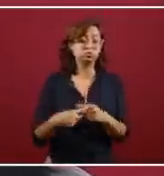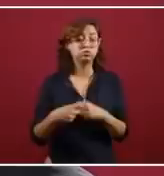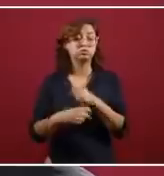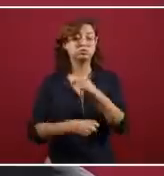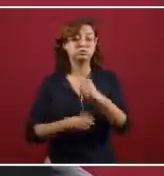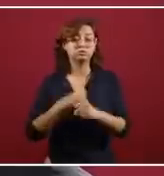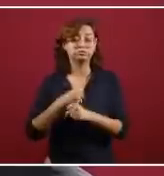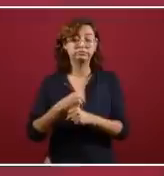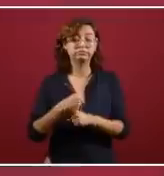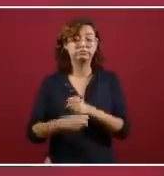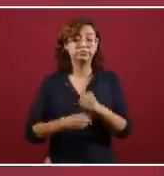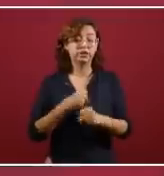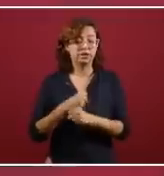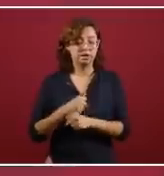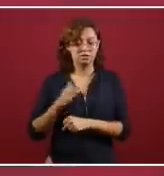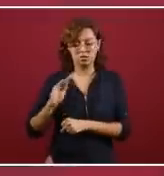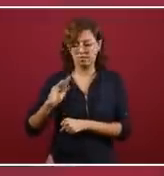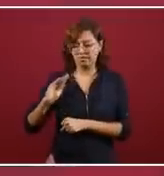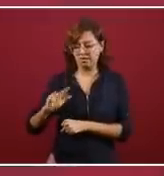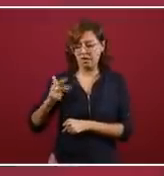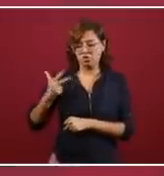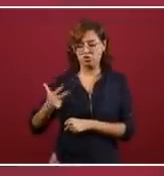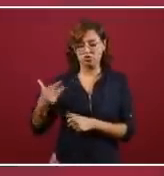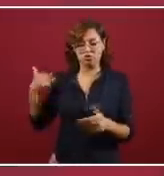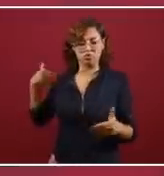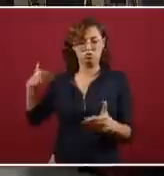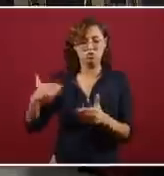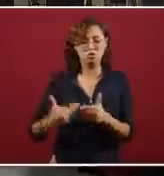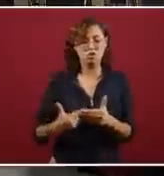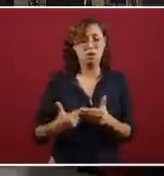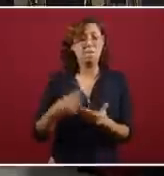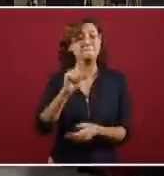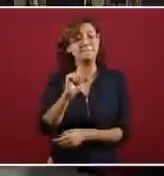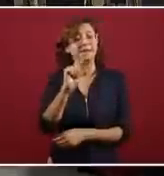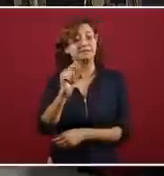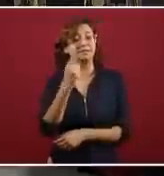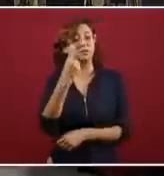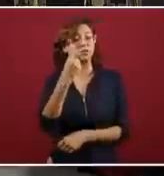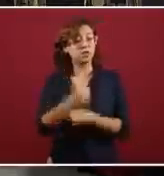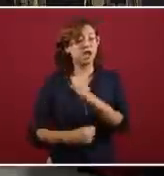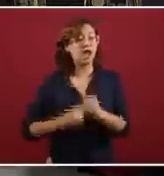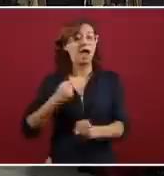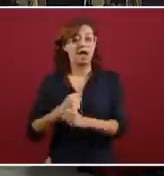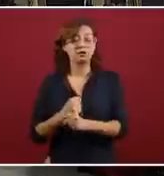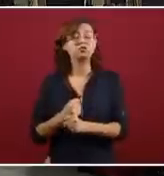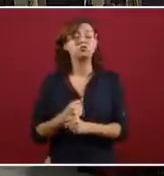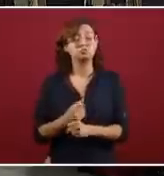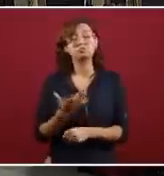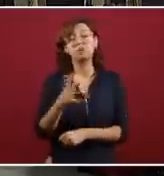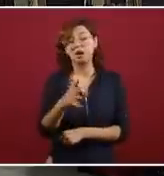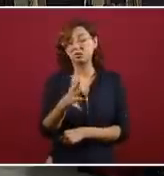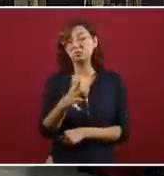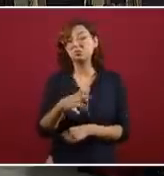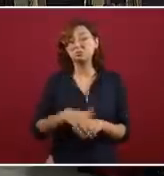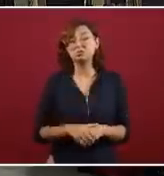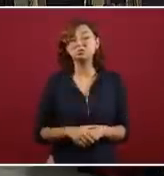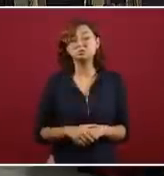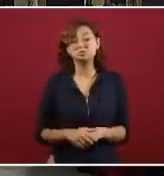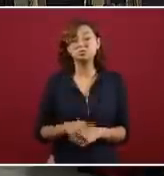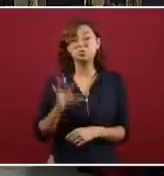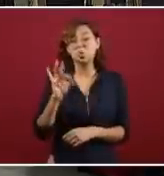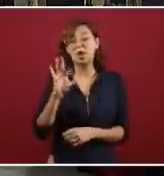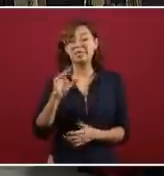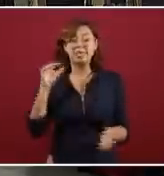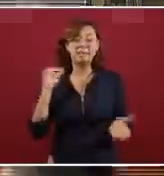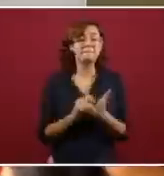si fue en 98, ¿cuántos años llevan ya? 21, ¿sí? En promedio 40 mil